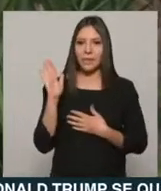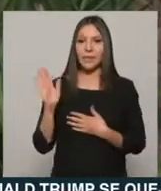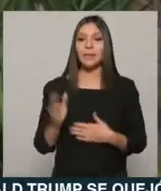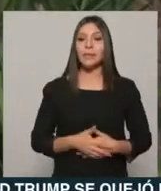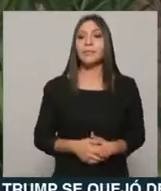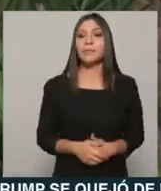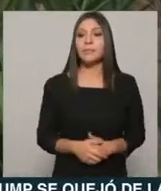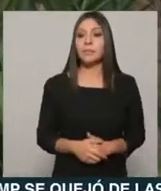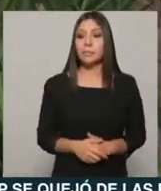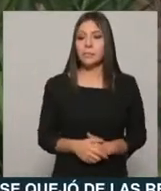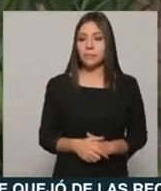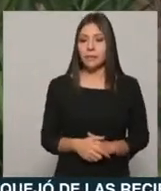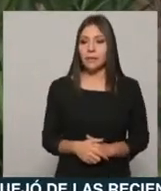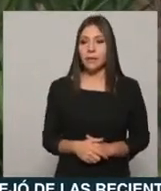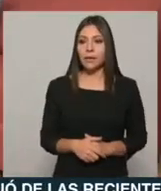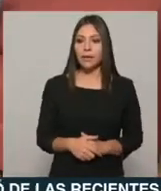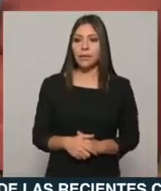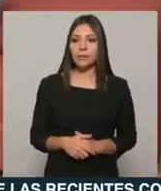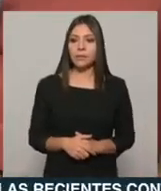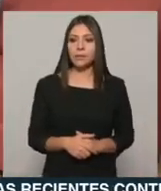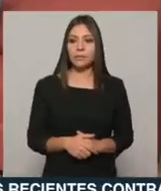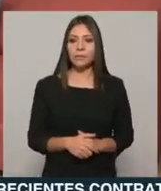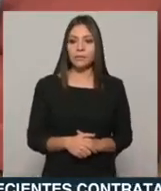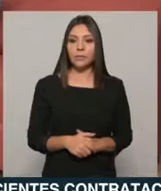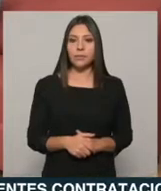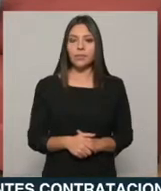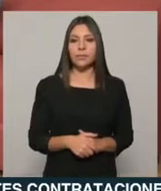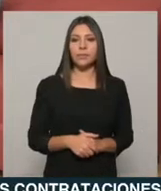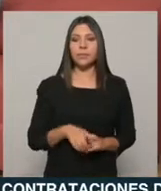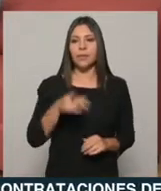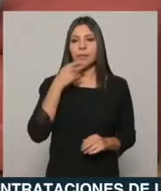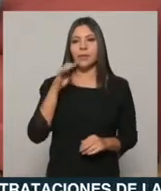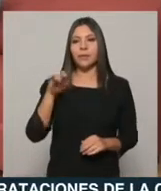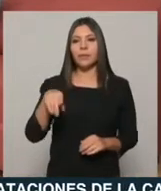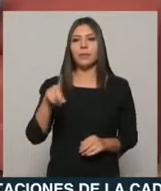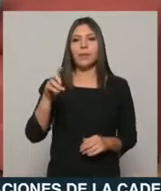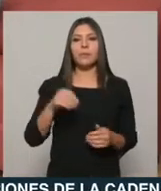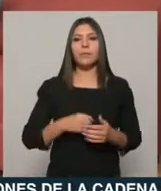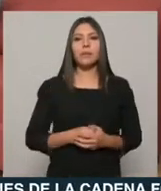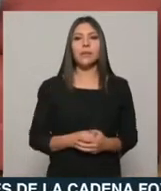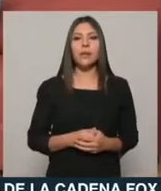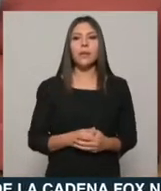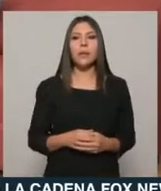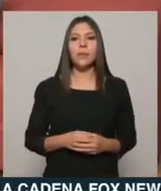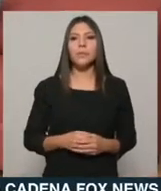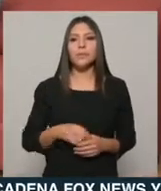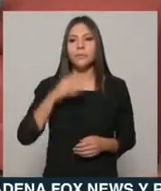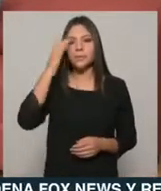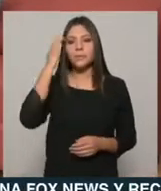Bueno, pues antes de que terminen temporada de noviembre, aquí los esperamos de regreso, Fernando Cosano. Muchísimas gracias. Muchísimas gracias, pues ahí